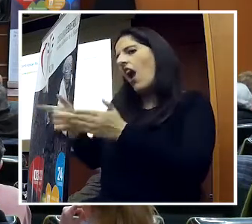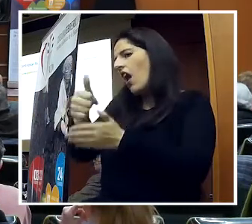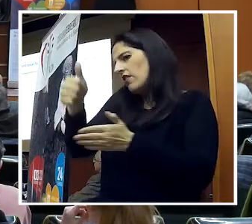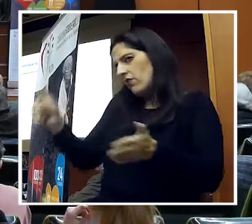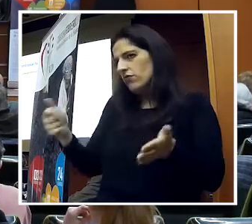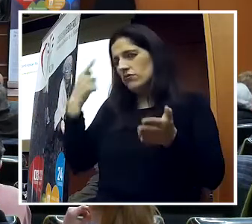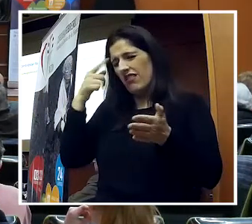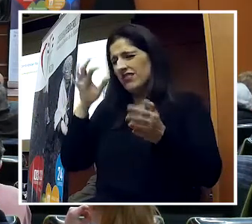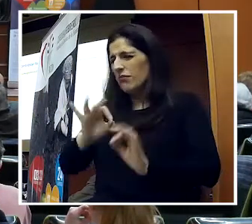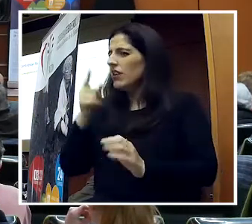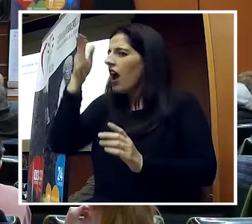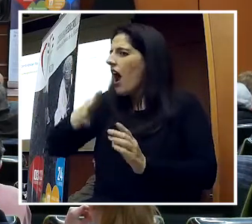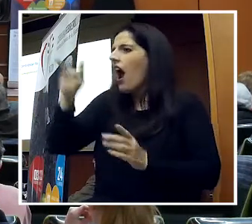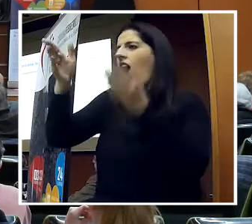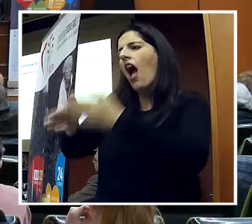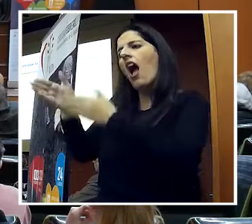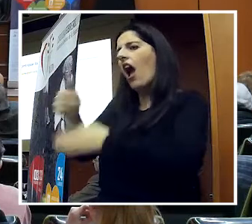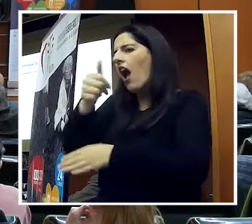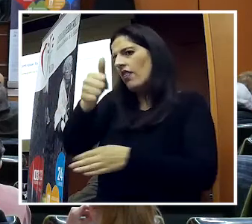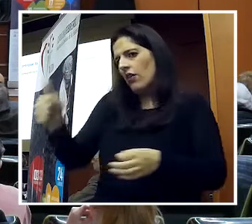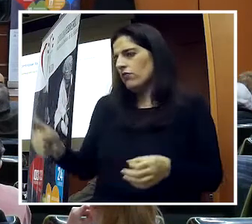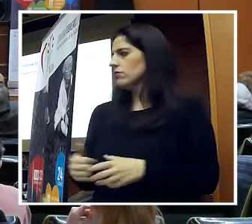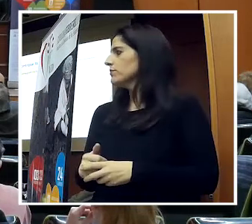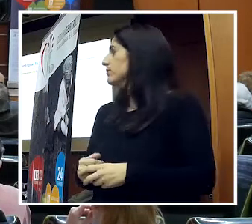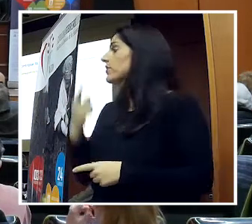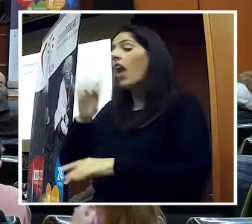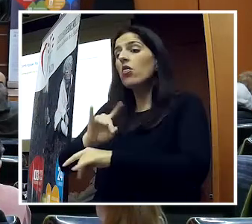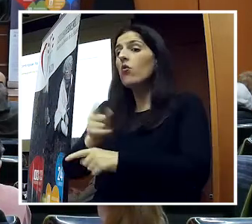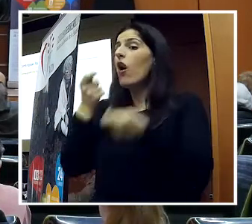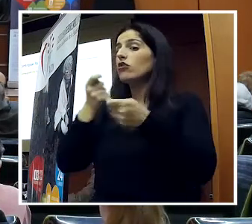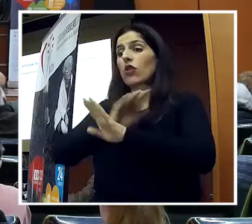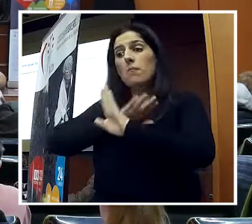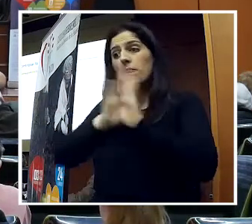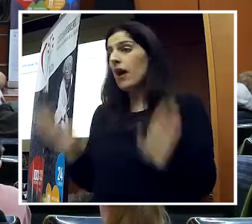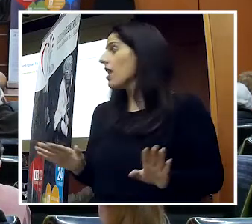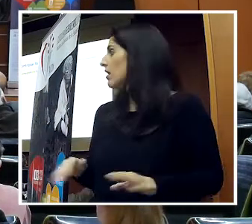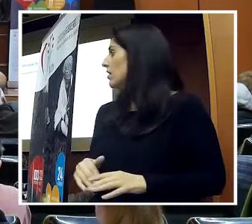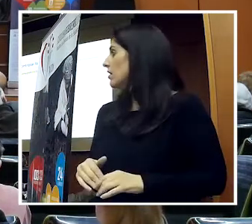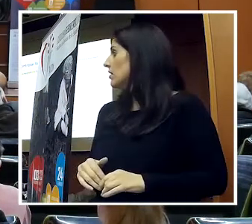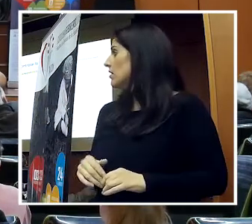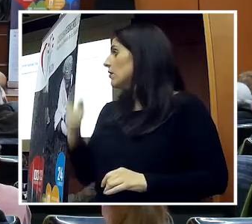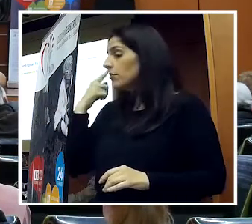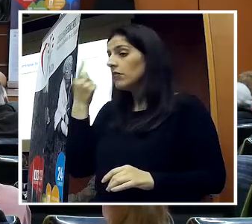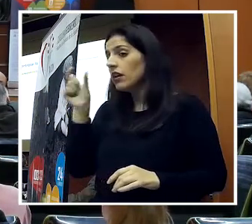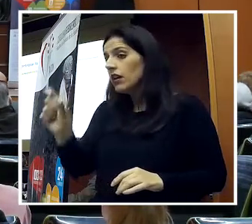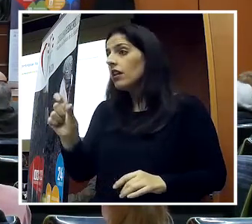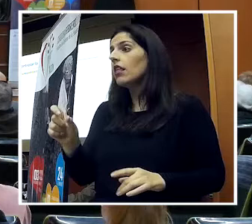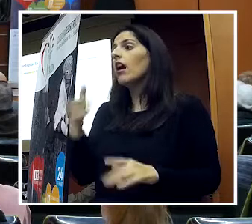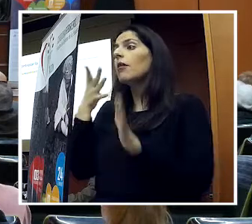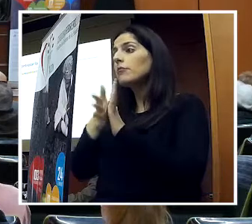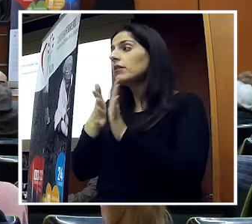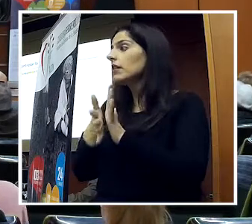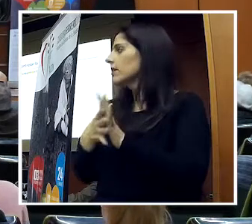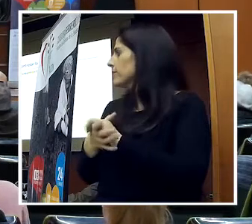No, esto no es así. Pero sí que se sabe que una diabetes mal controlada, evidentemente, y este parámetro nos ayuda a conocer el grado